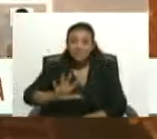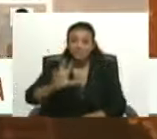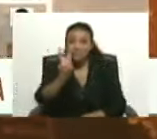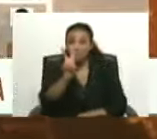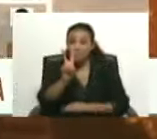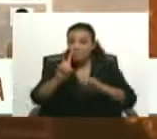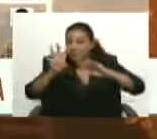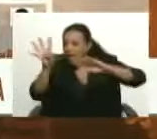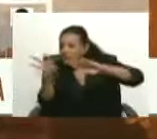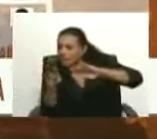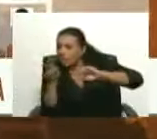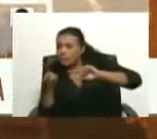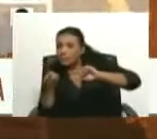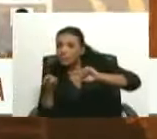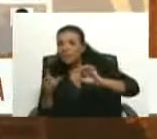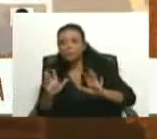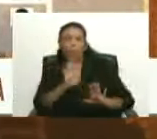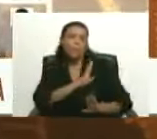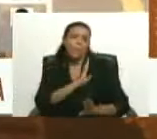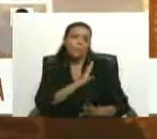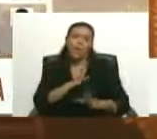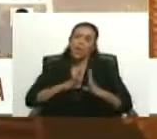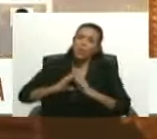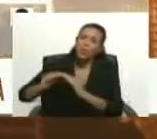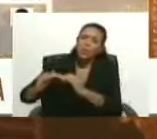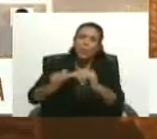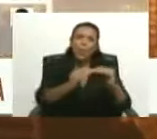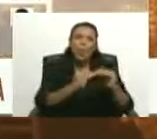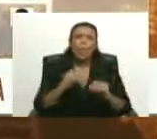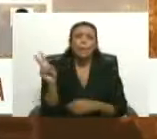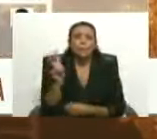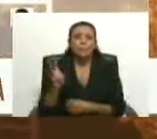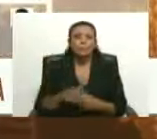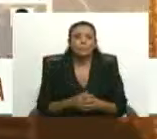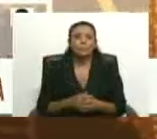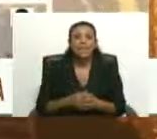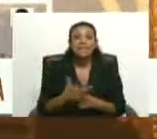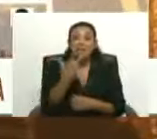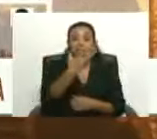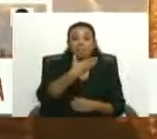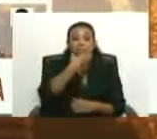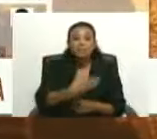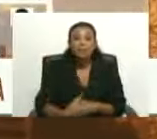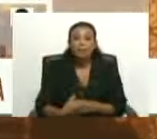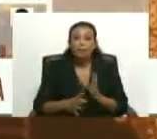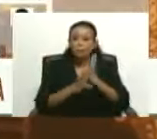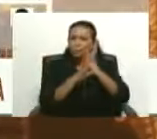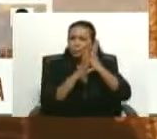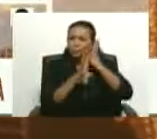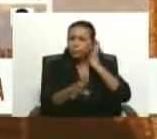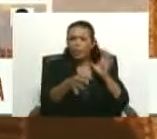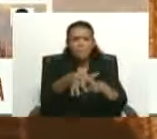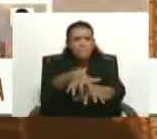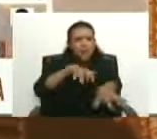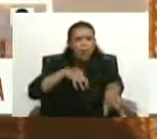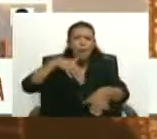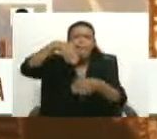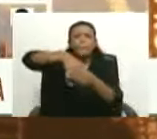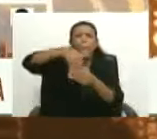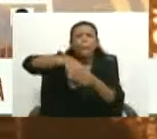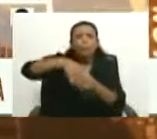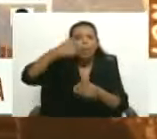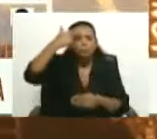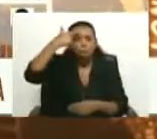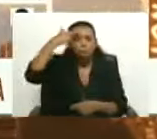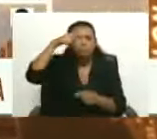resto del 3 de diciembre tiene que ser una expresión de una conciencia profunda, de